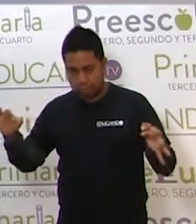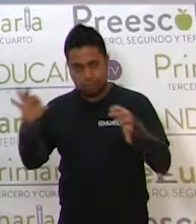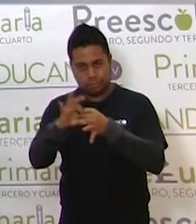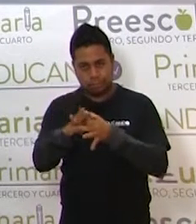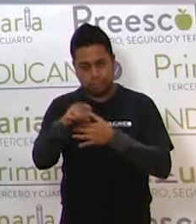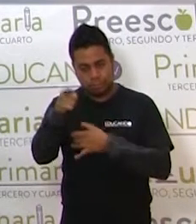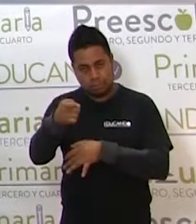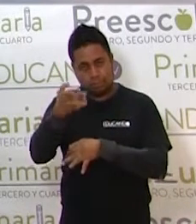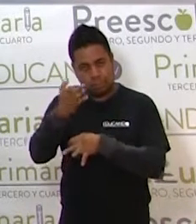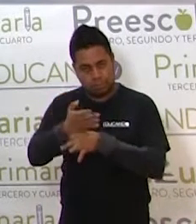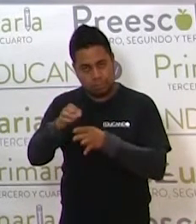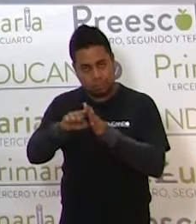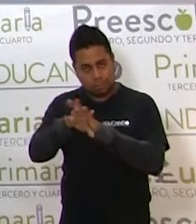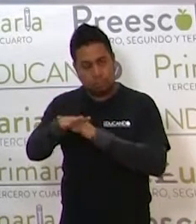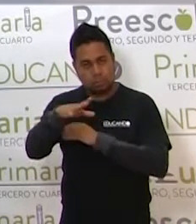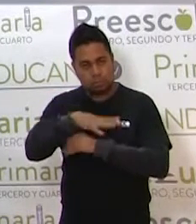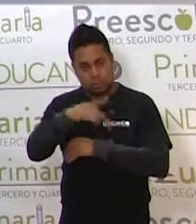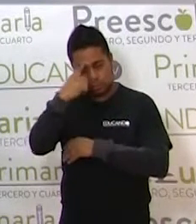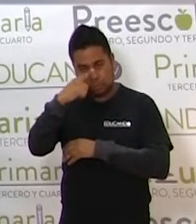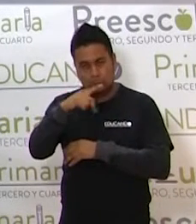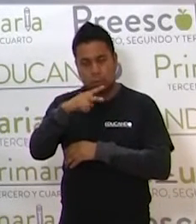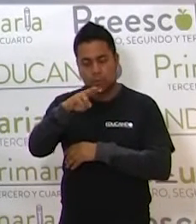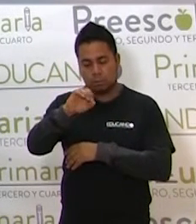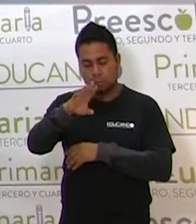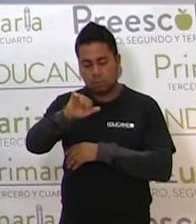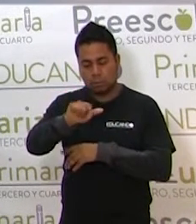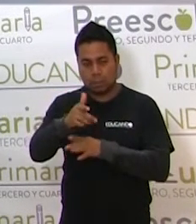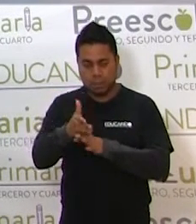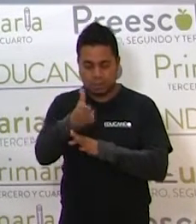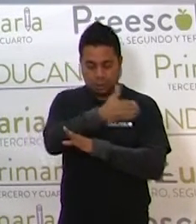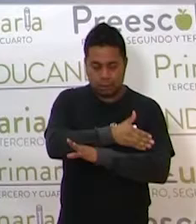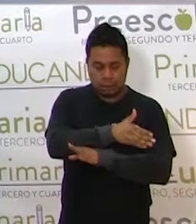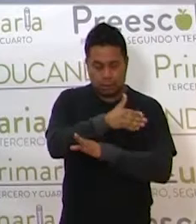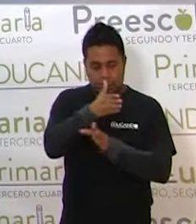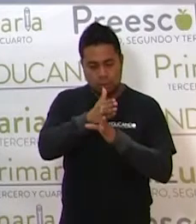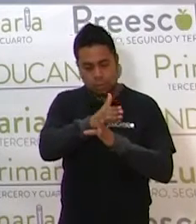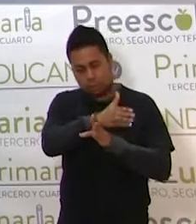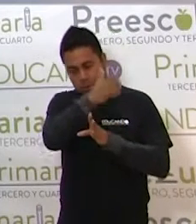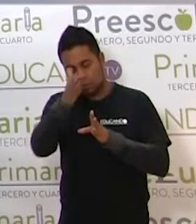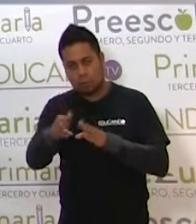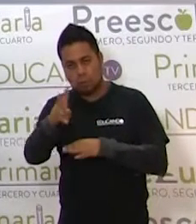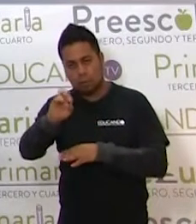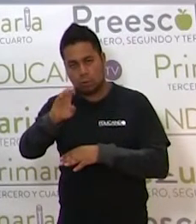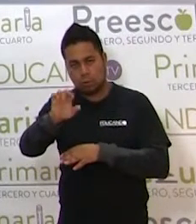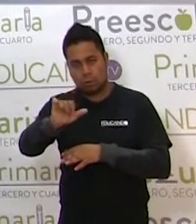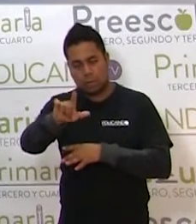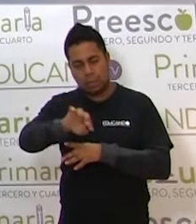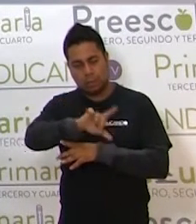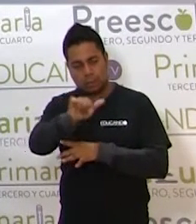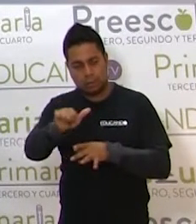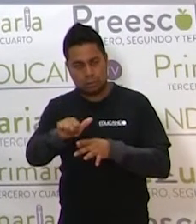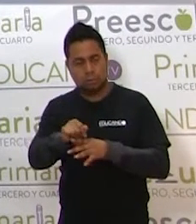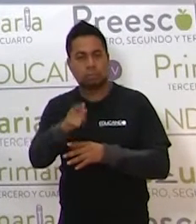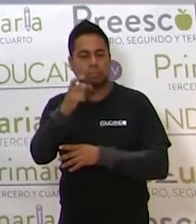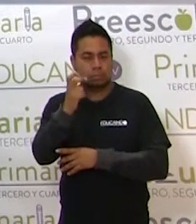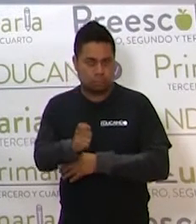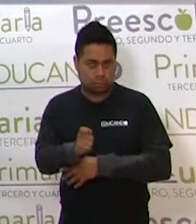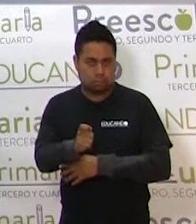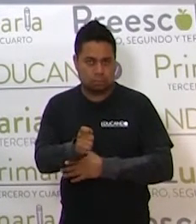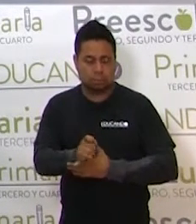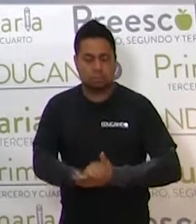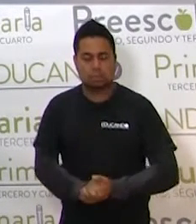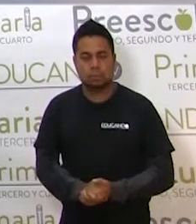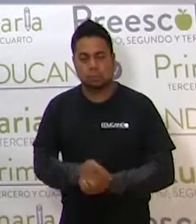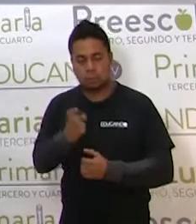en esta parte tenemos una vocal antes y en esta parte tenemos una vocal después por lo tanto